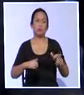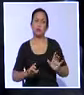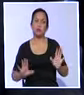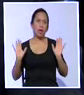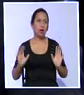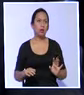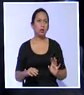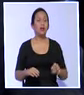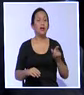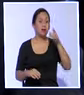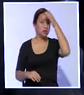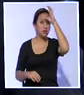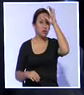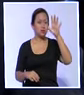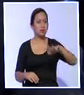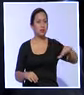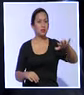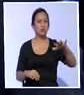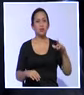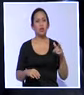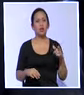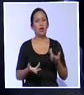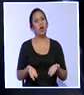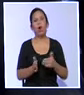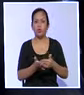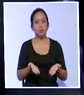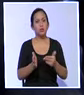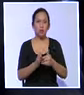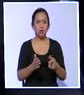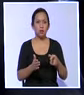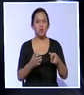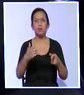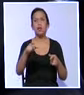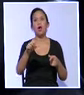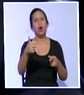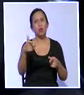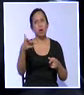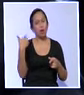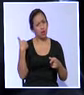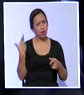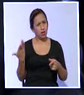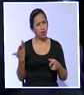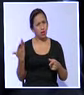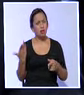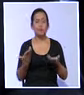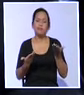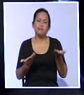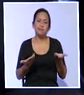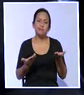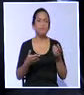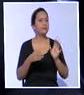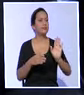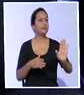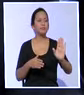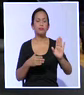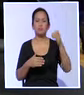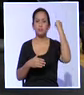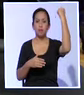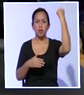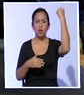conceptualidad a su redundancia normativa su regresividad en cuanto tiene que ver a su materia de